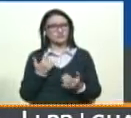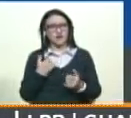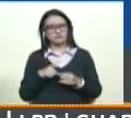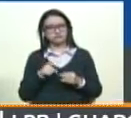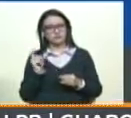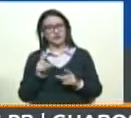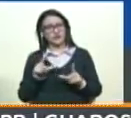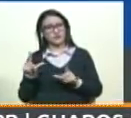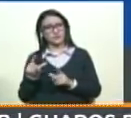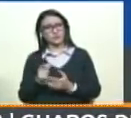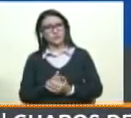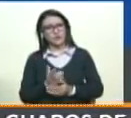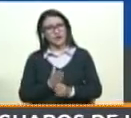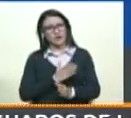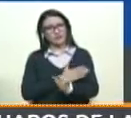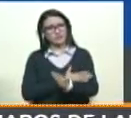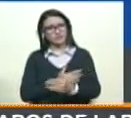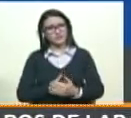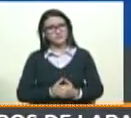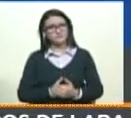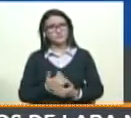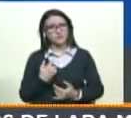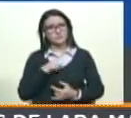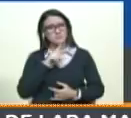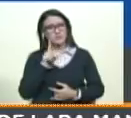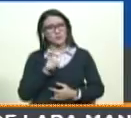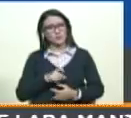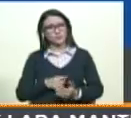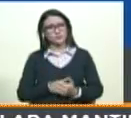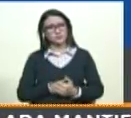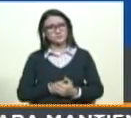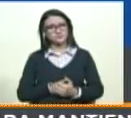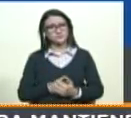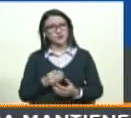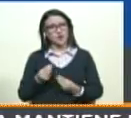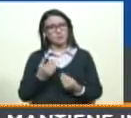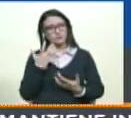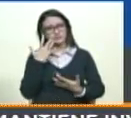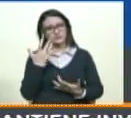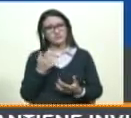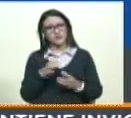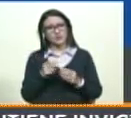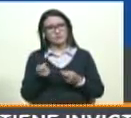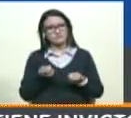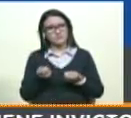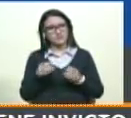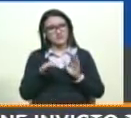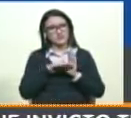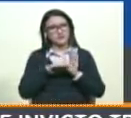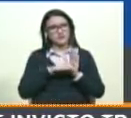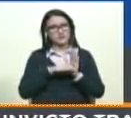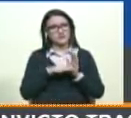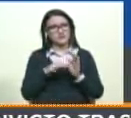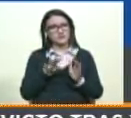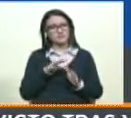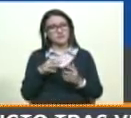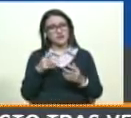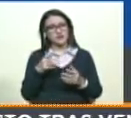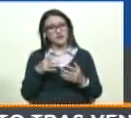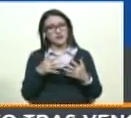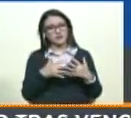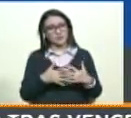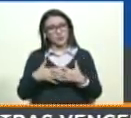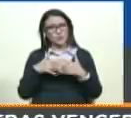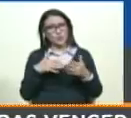fuimos. Mi pregunta sería en lo particular, ¿cómo se ha visto reflejado todas estas medidas que ha implementado la administración de Donald Trump en